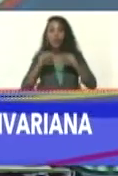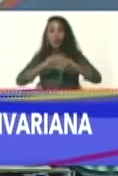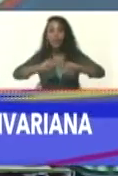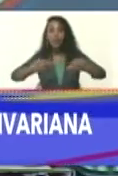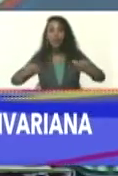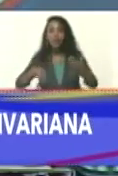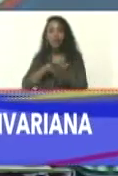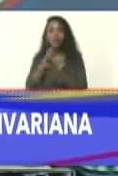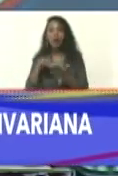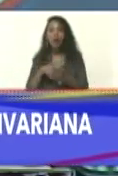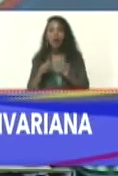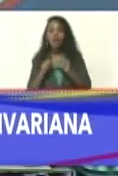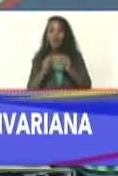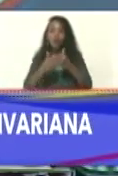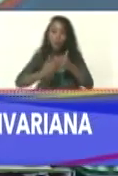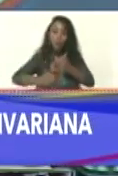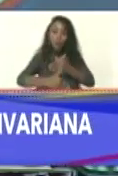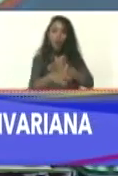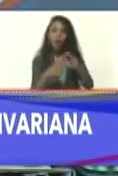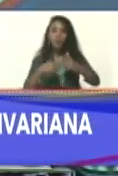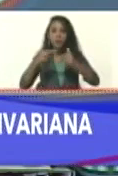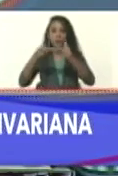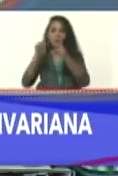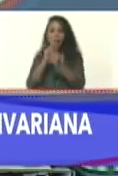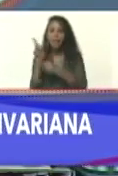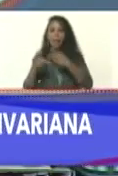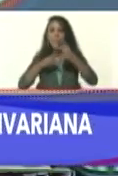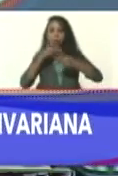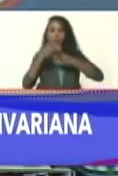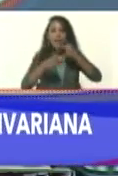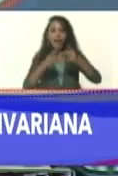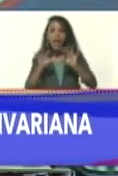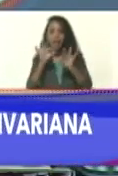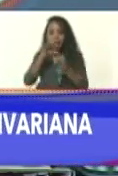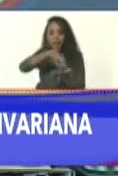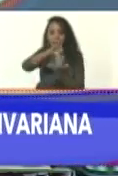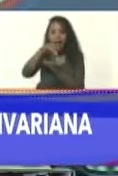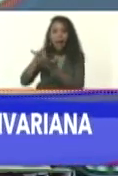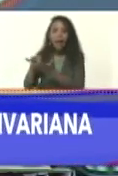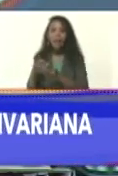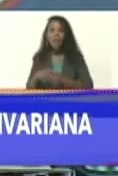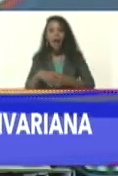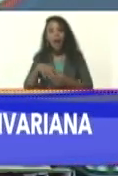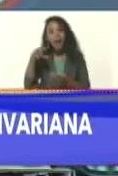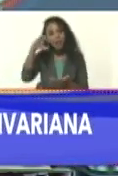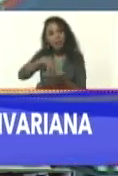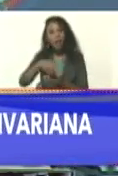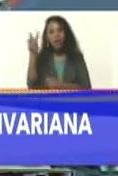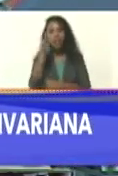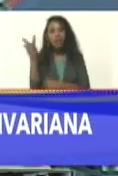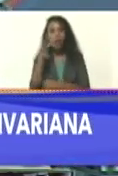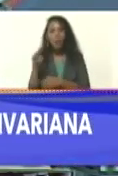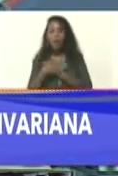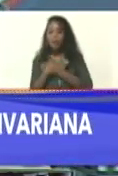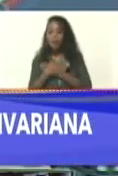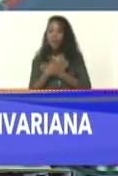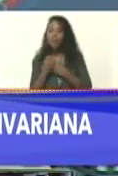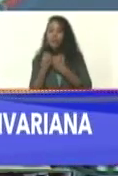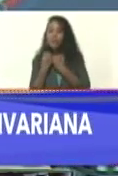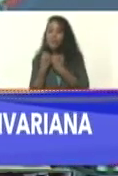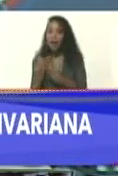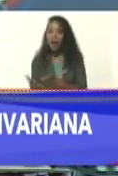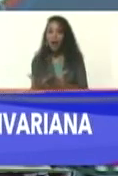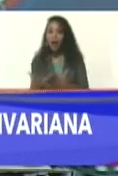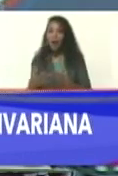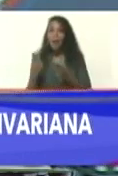nacional. Seguir avanzando en la construcción de esas políticas y estrategias del Estado venezolano para garantizar la paz,